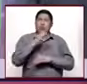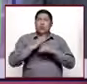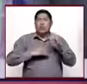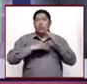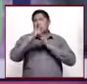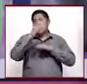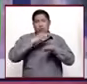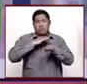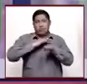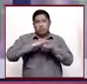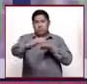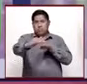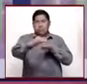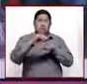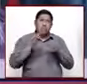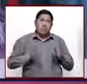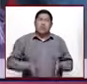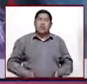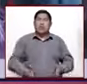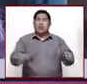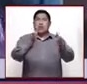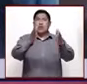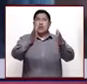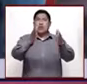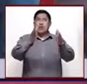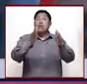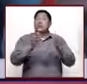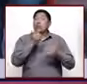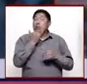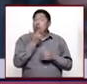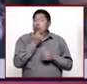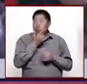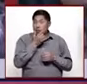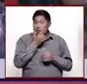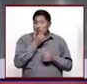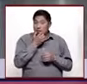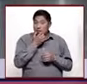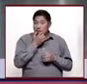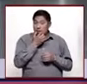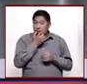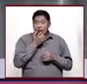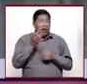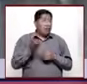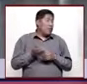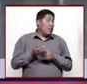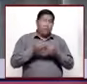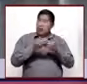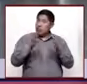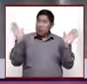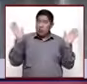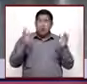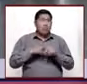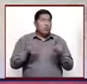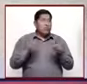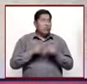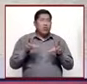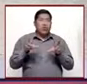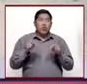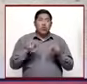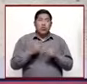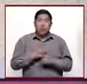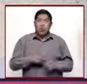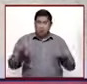construcción del pavimento de este tramo carretero. ¿Todas las carreteras están expeditas entonces? Sí, están habilitadas, pero no